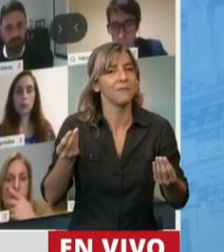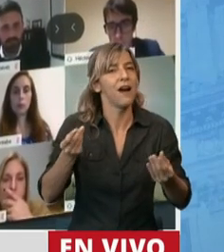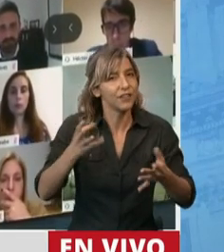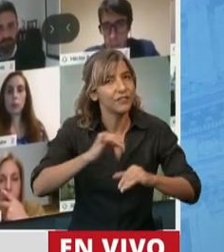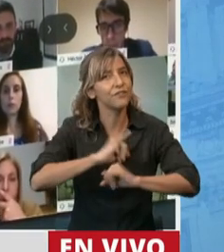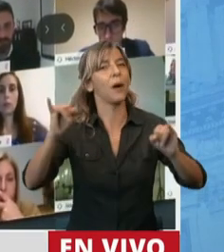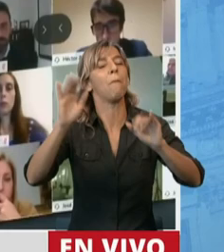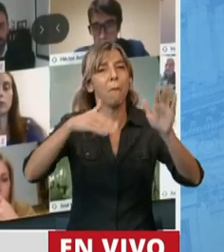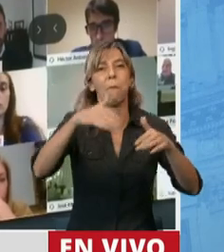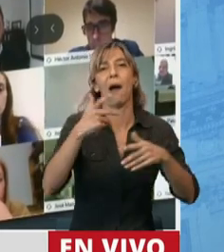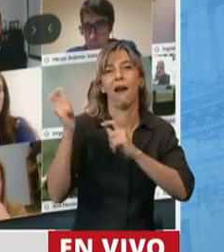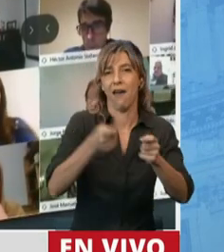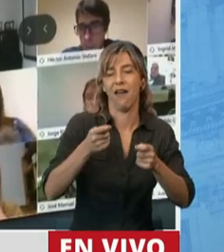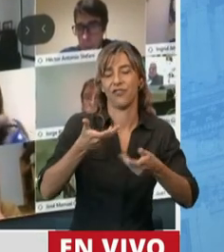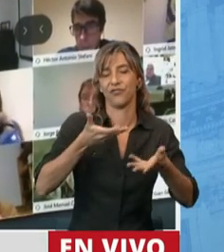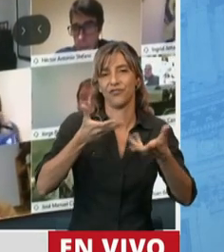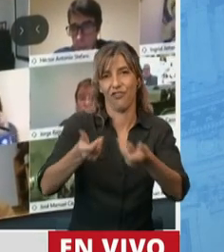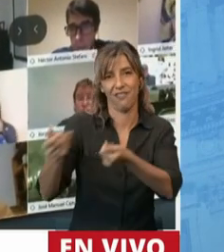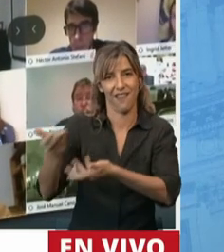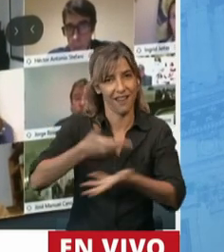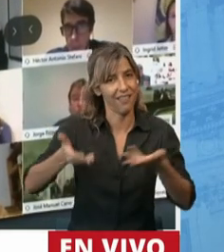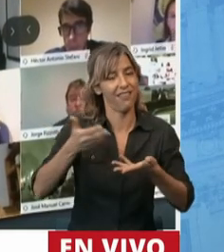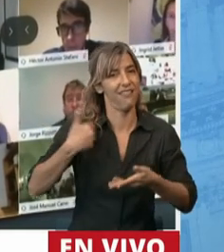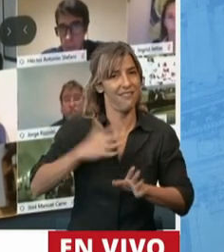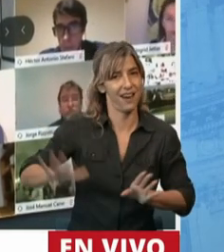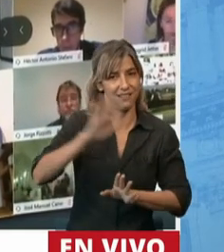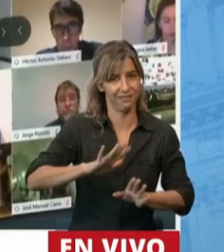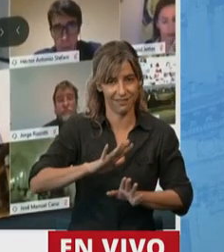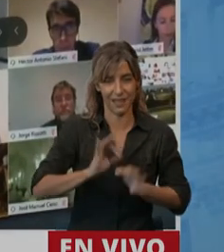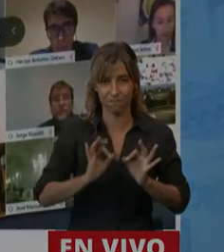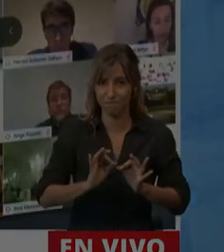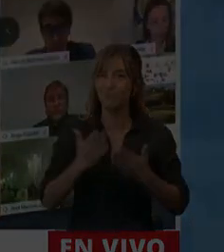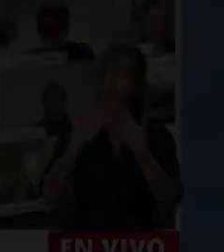todo el pueblo argentino. Muchas gracias, señor presidente. Gracias, diputado.